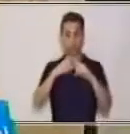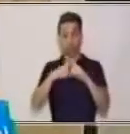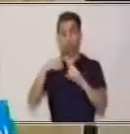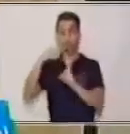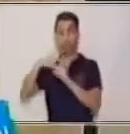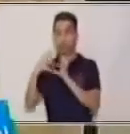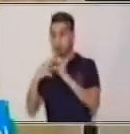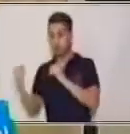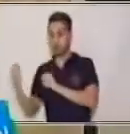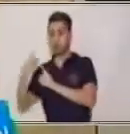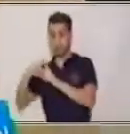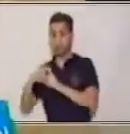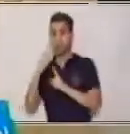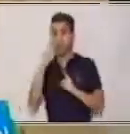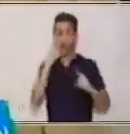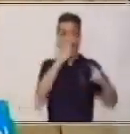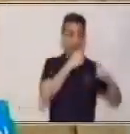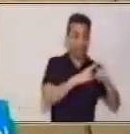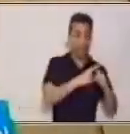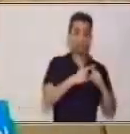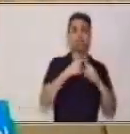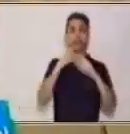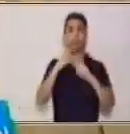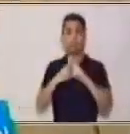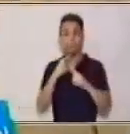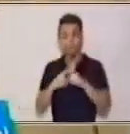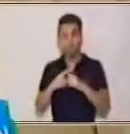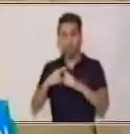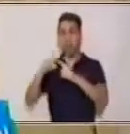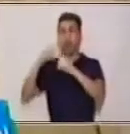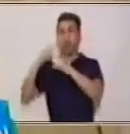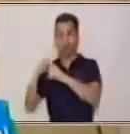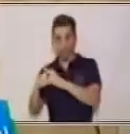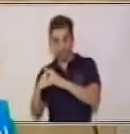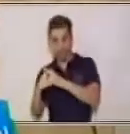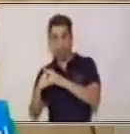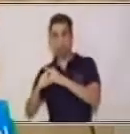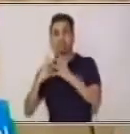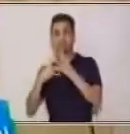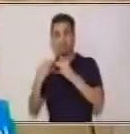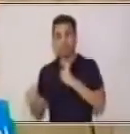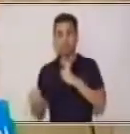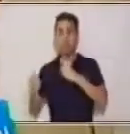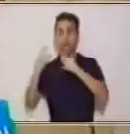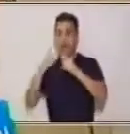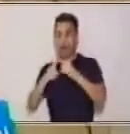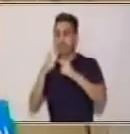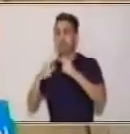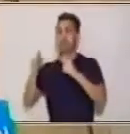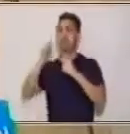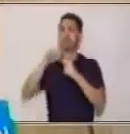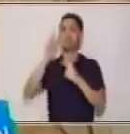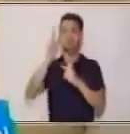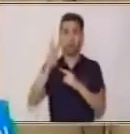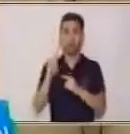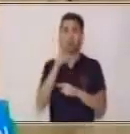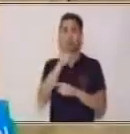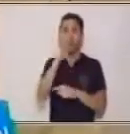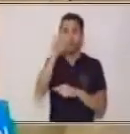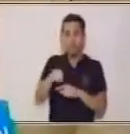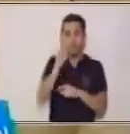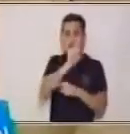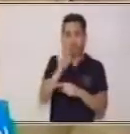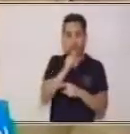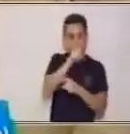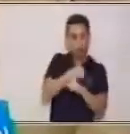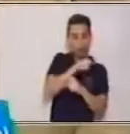X al cuadrado. No pusimos el positivo adelante porque cuando no va el positivo adelante significa claramente que el valor